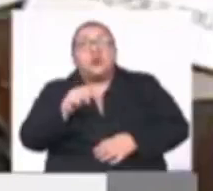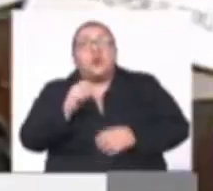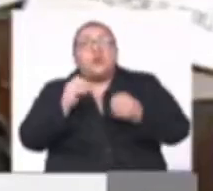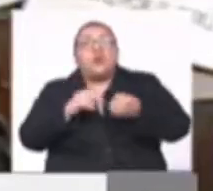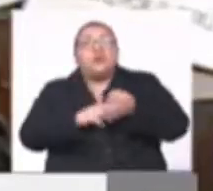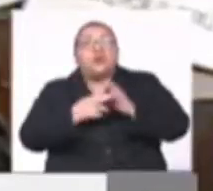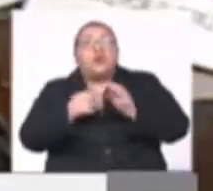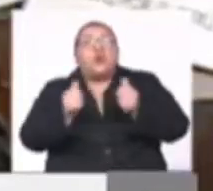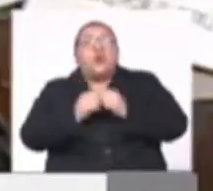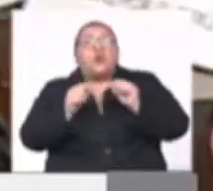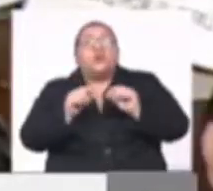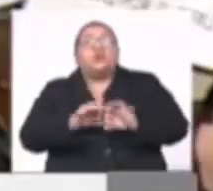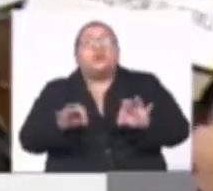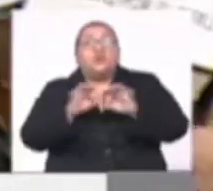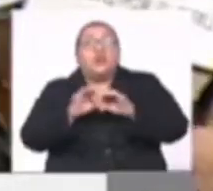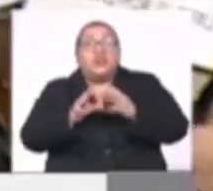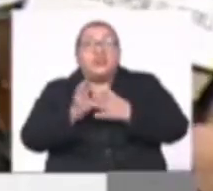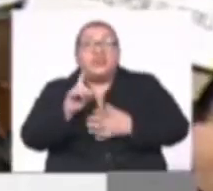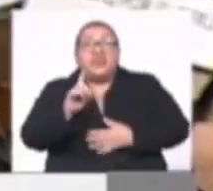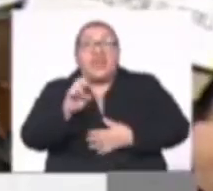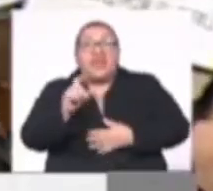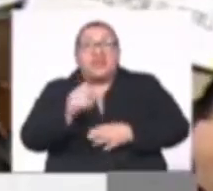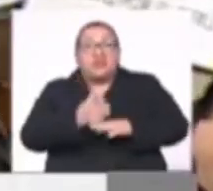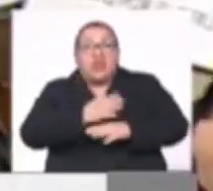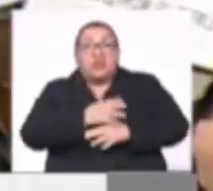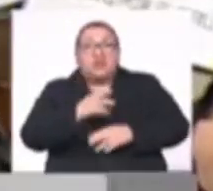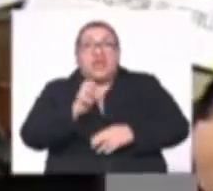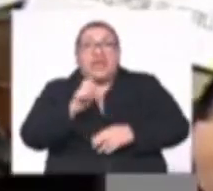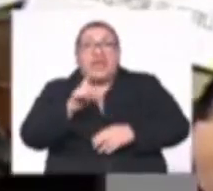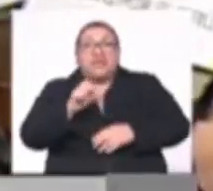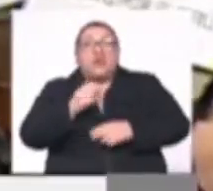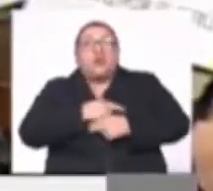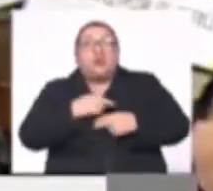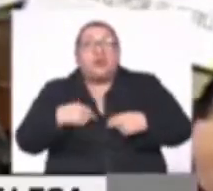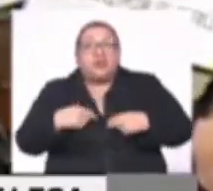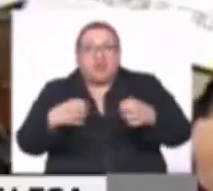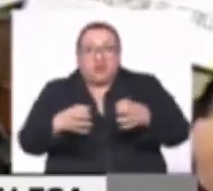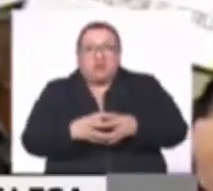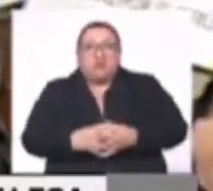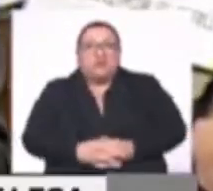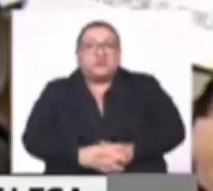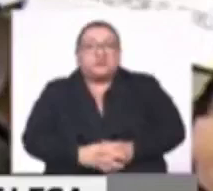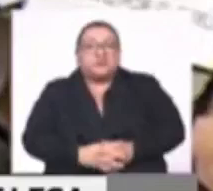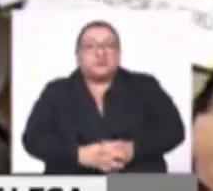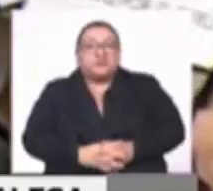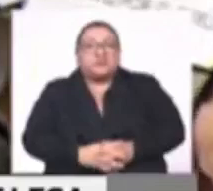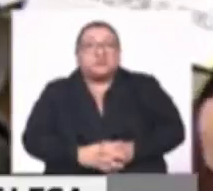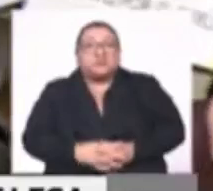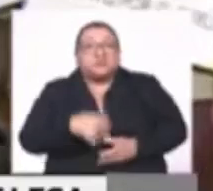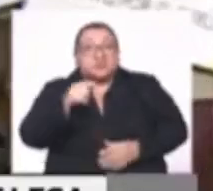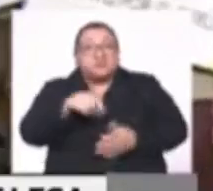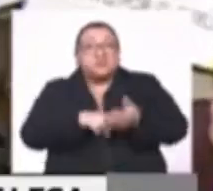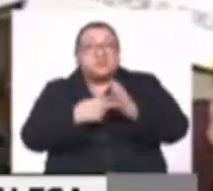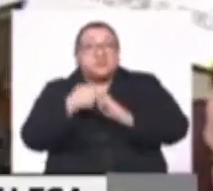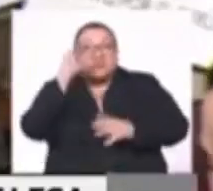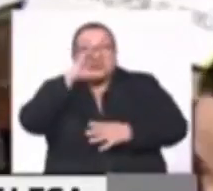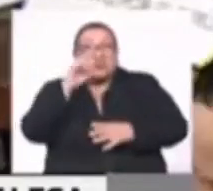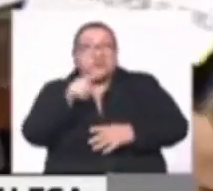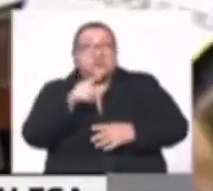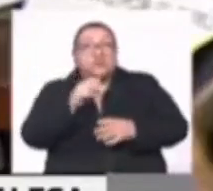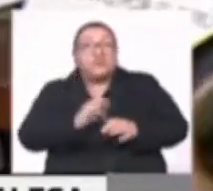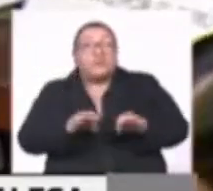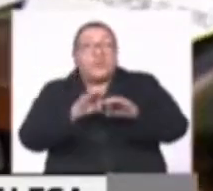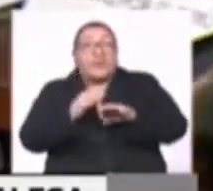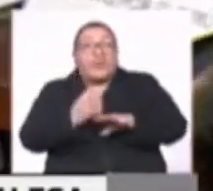estado, relativos a los delitos calificados como lesa humanidad y crímenes de guerra. Y lo que se busca también es que ningún hecho anterior